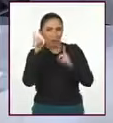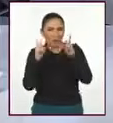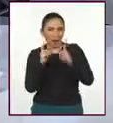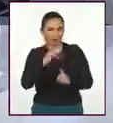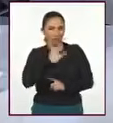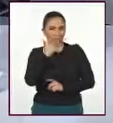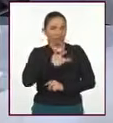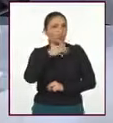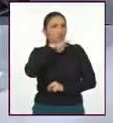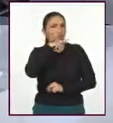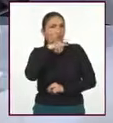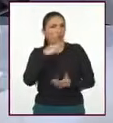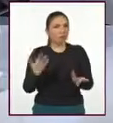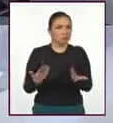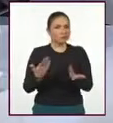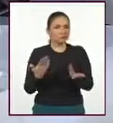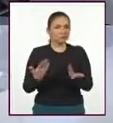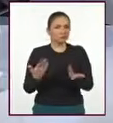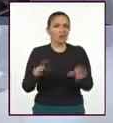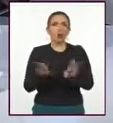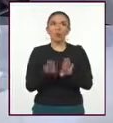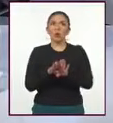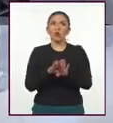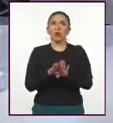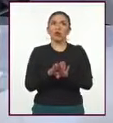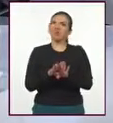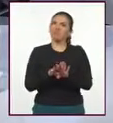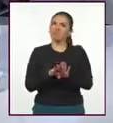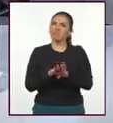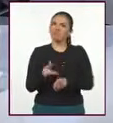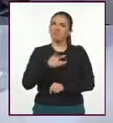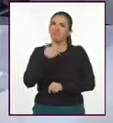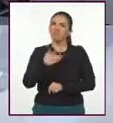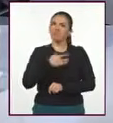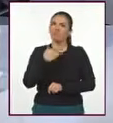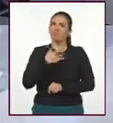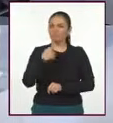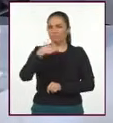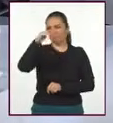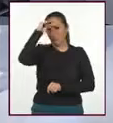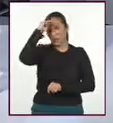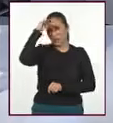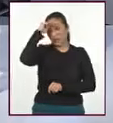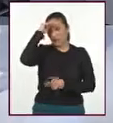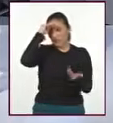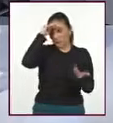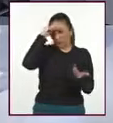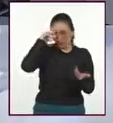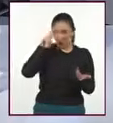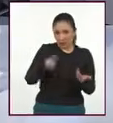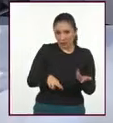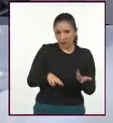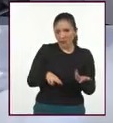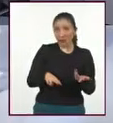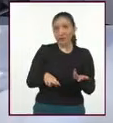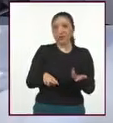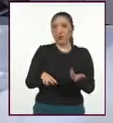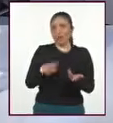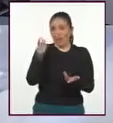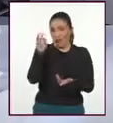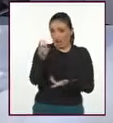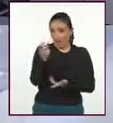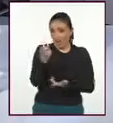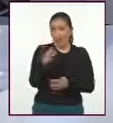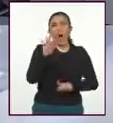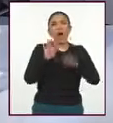pero realmente sí me quedo un poco con la pregunta de, bueno, ¿realmente sí será de esa manera o no? Hay veces